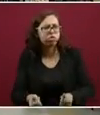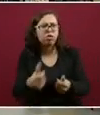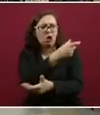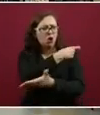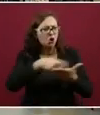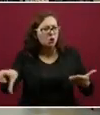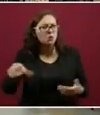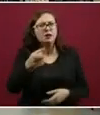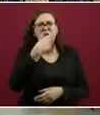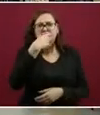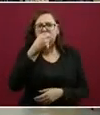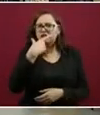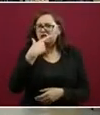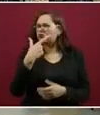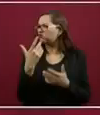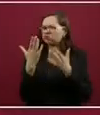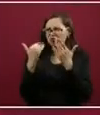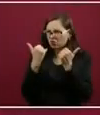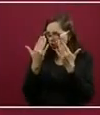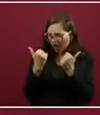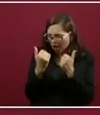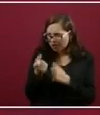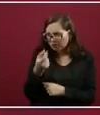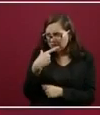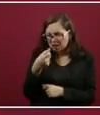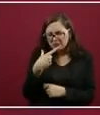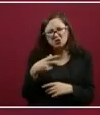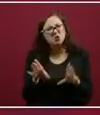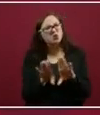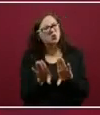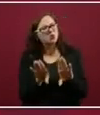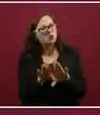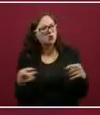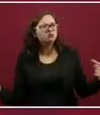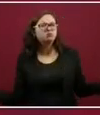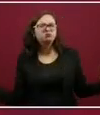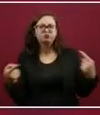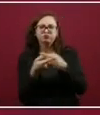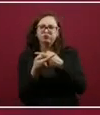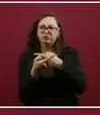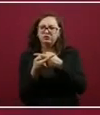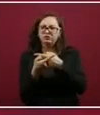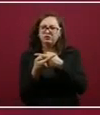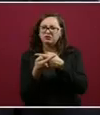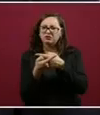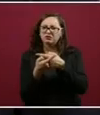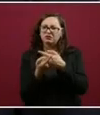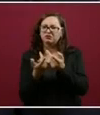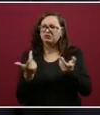El ISSSTE, 15 mil millones de pesos en medicamentos,